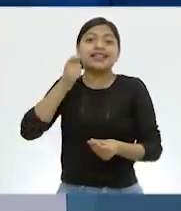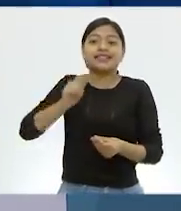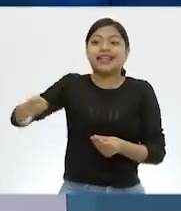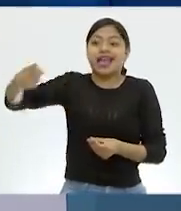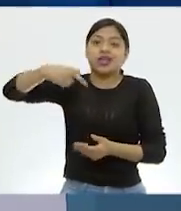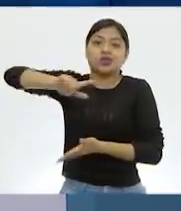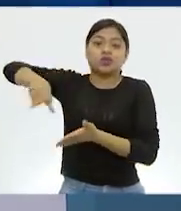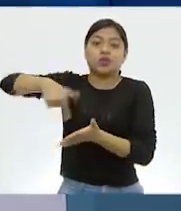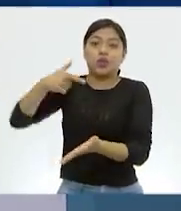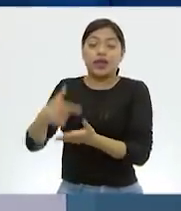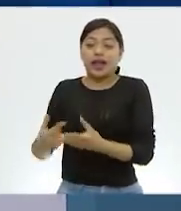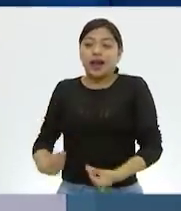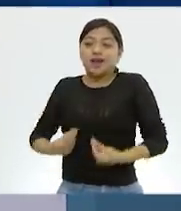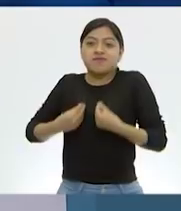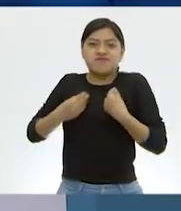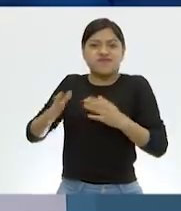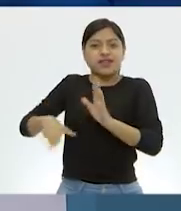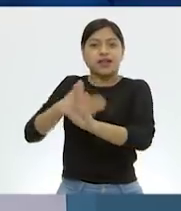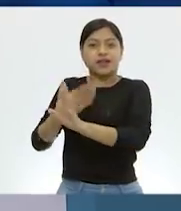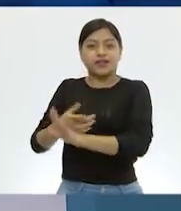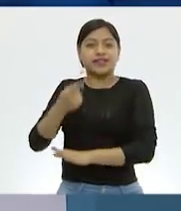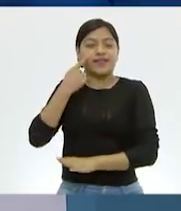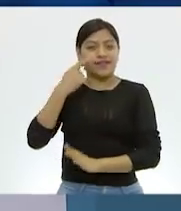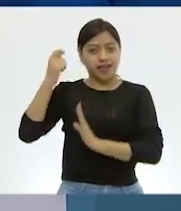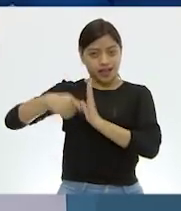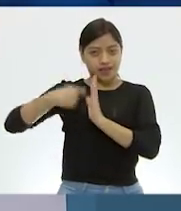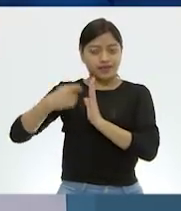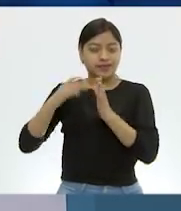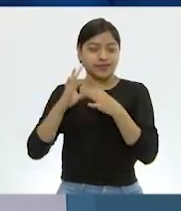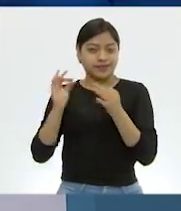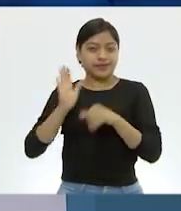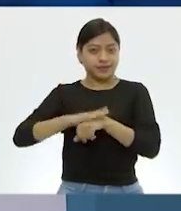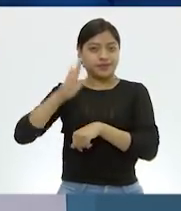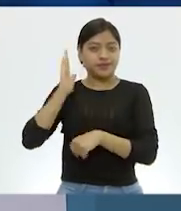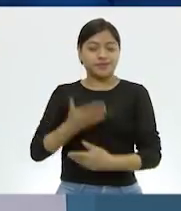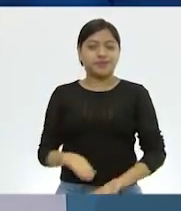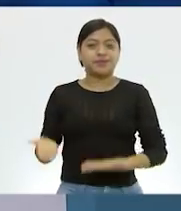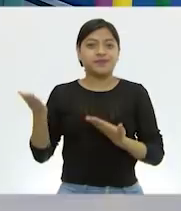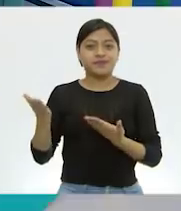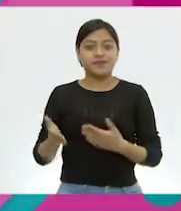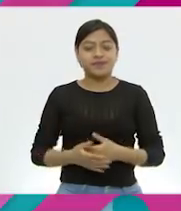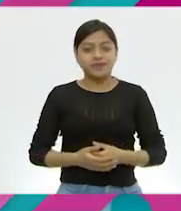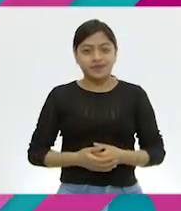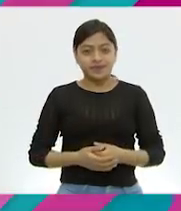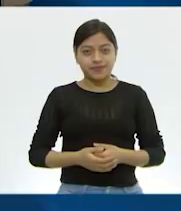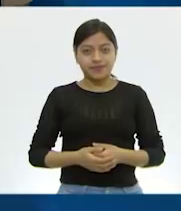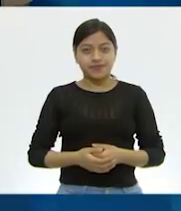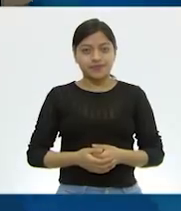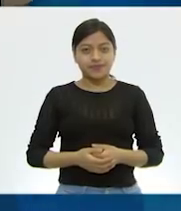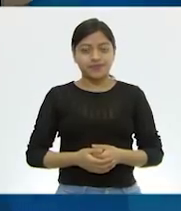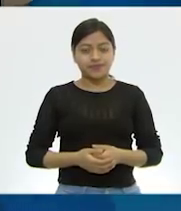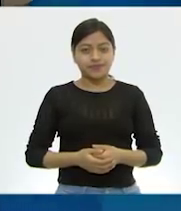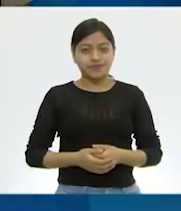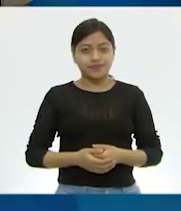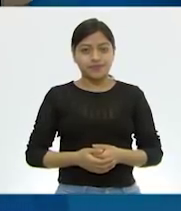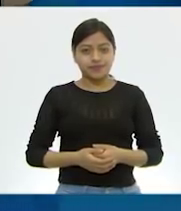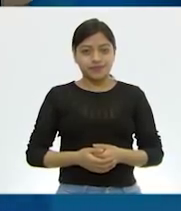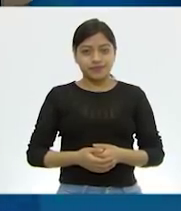hábitat natural. ¿Qué tal si vemos un video para conocer más a fondo? Sí.